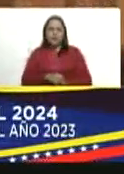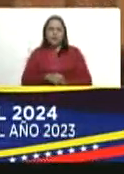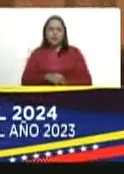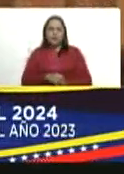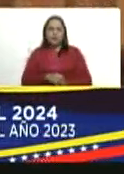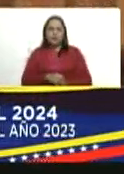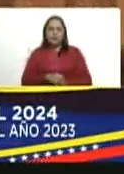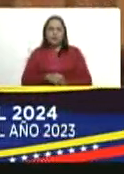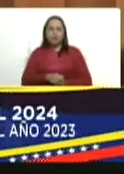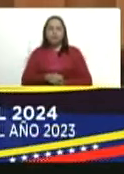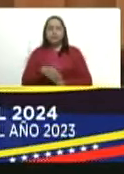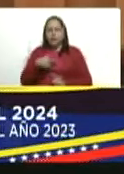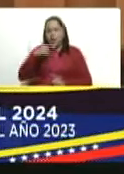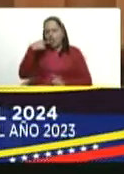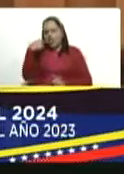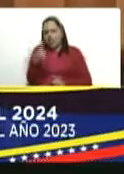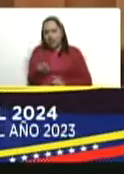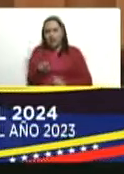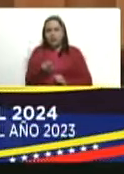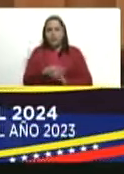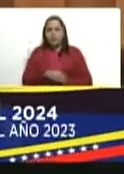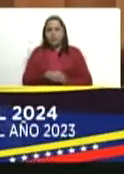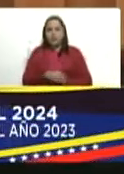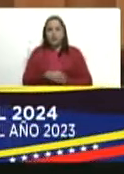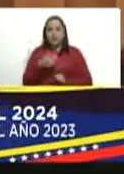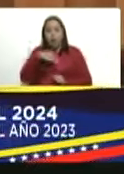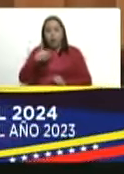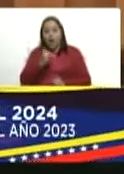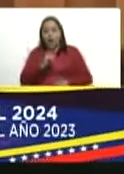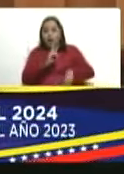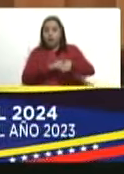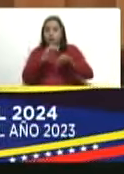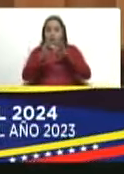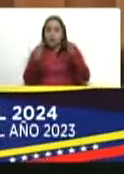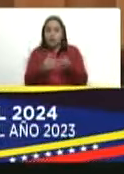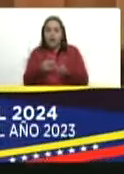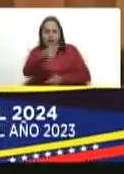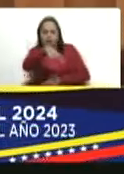Y yo les dije, estamos en pandemia, y ellos estuvieron de acuerdo.